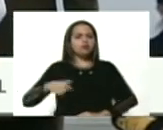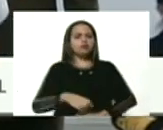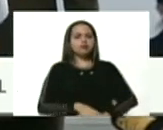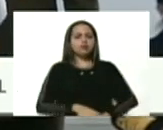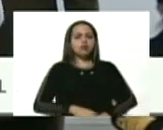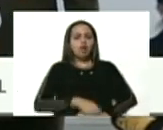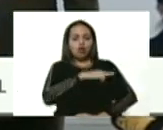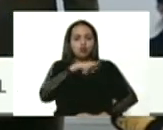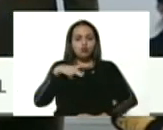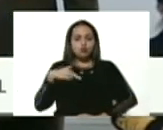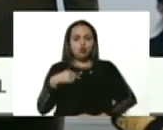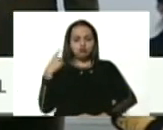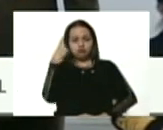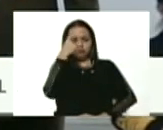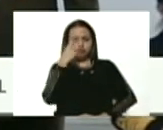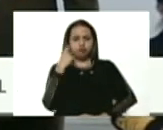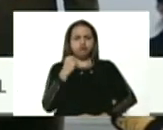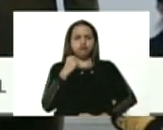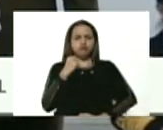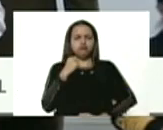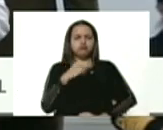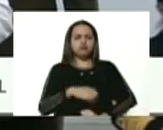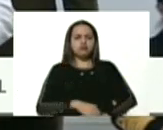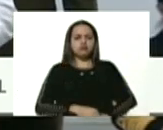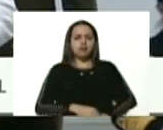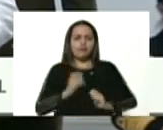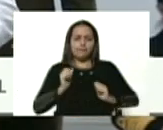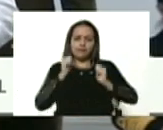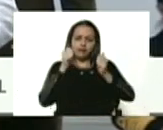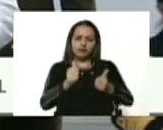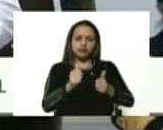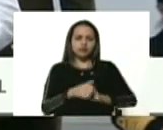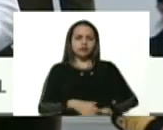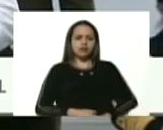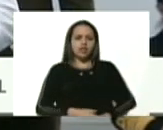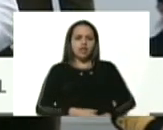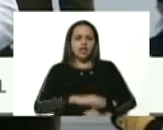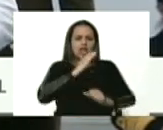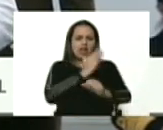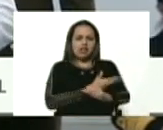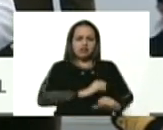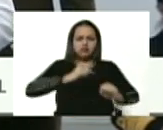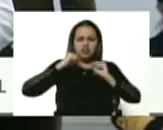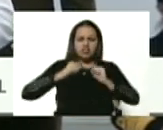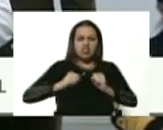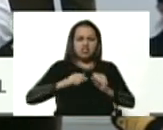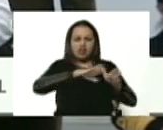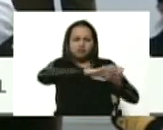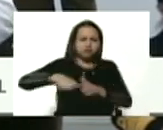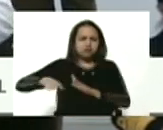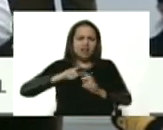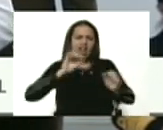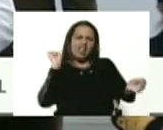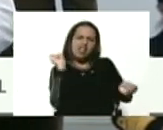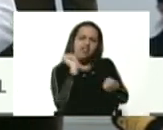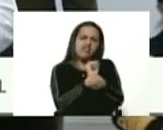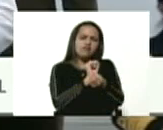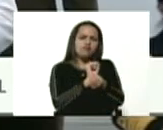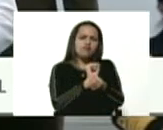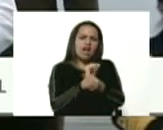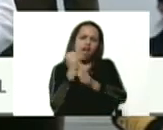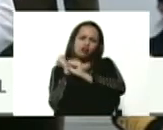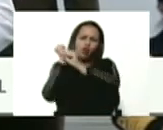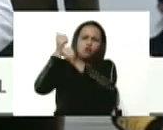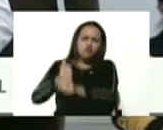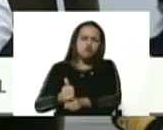Nuestro carácter se gestó en la resistencia al esclavismo, al colonialismo y